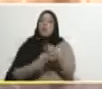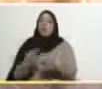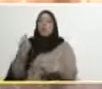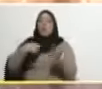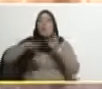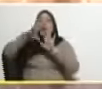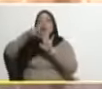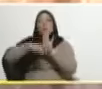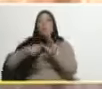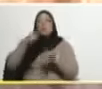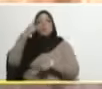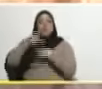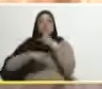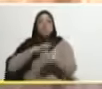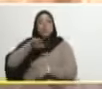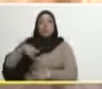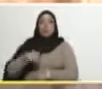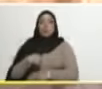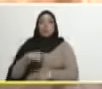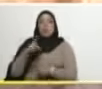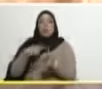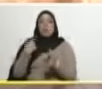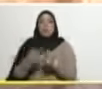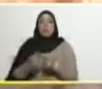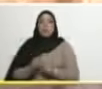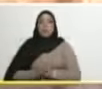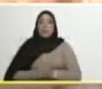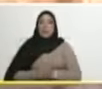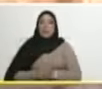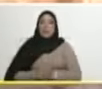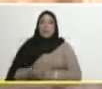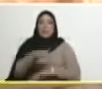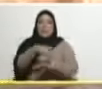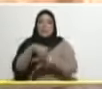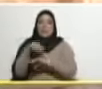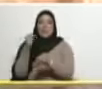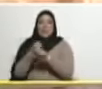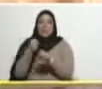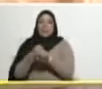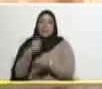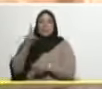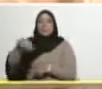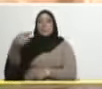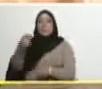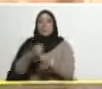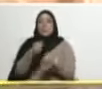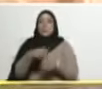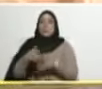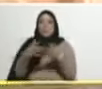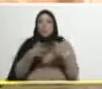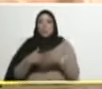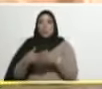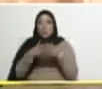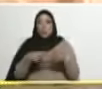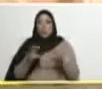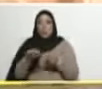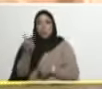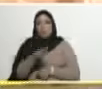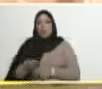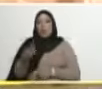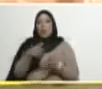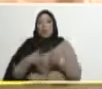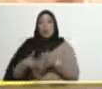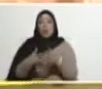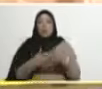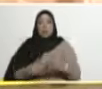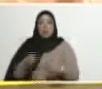despojo de las potencias de entonces, el Reino Unido y detrás los Estados Unidos de